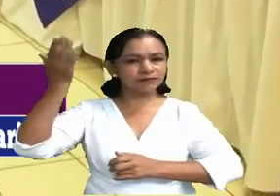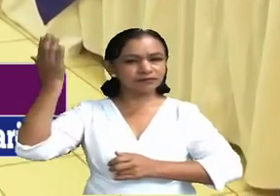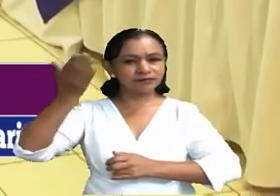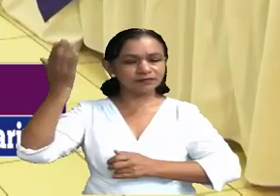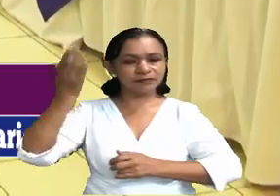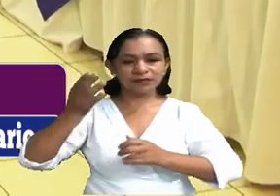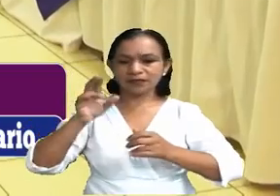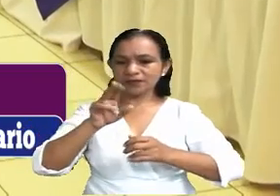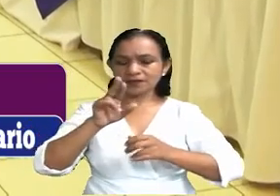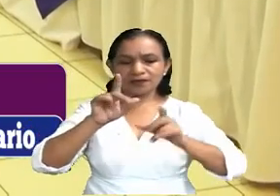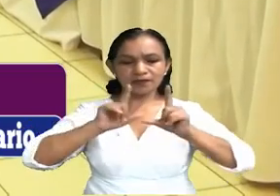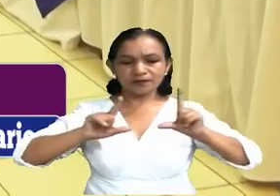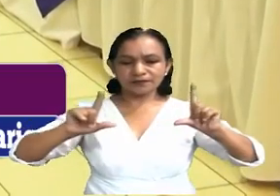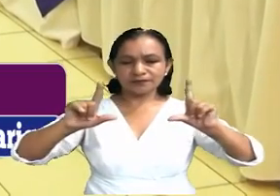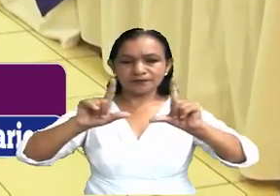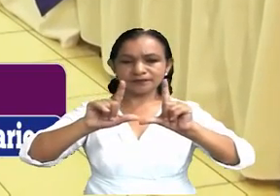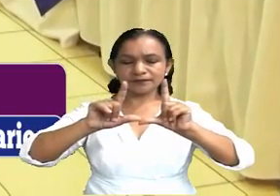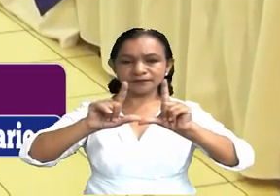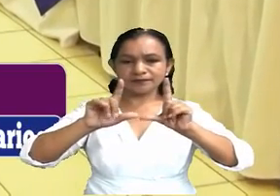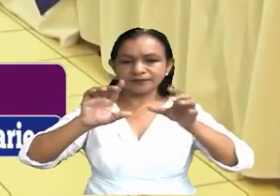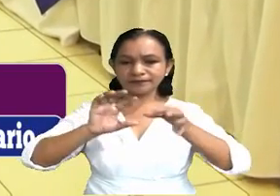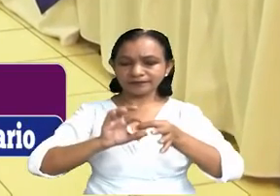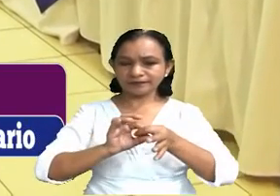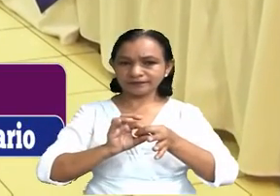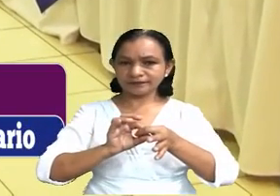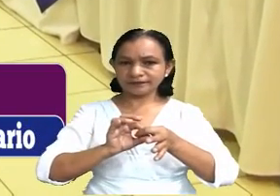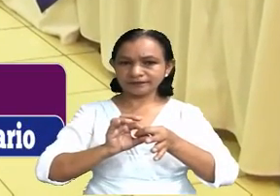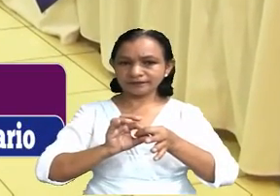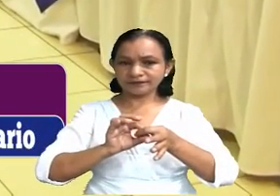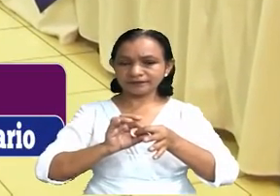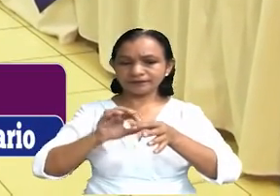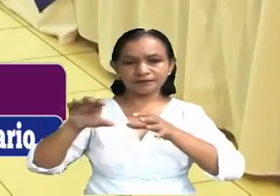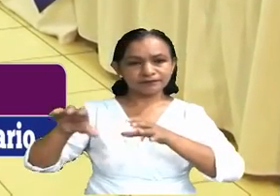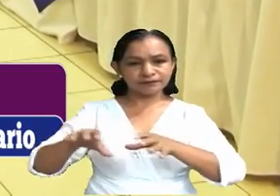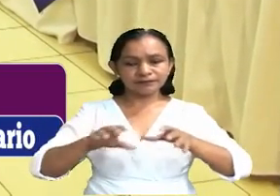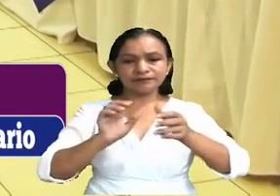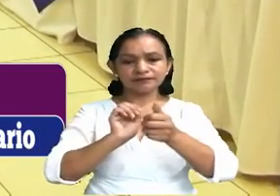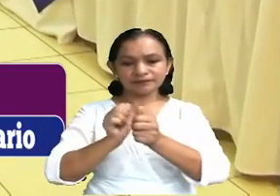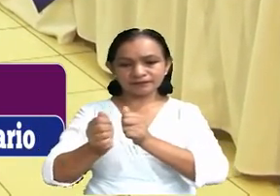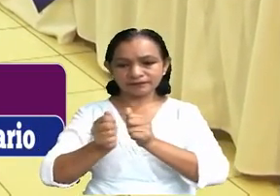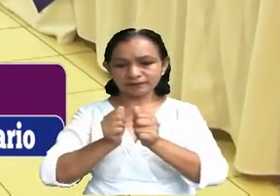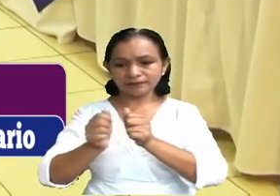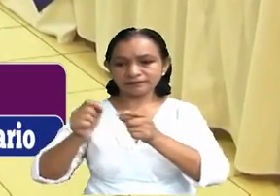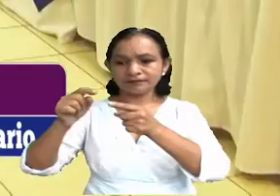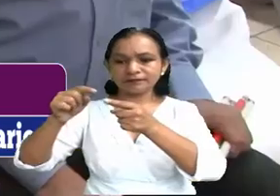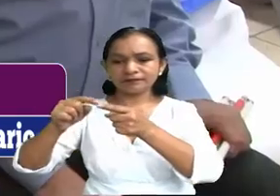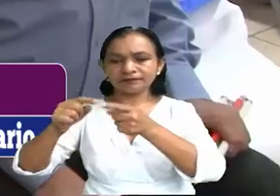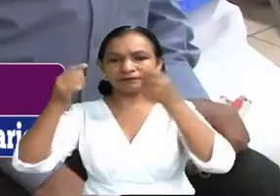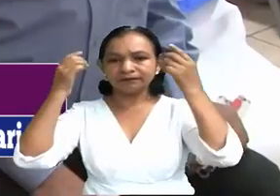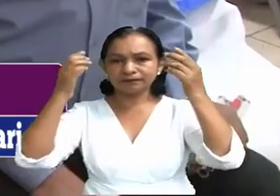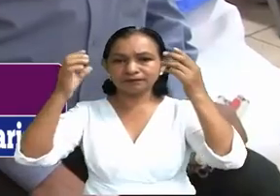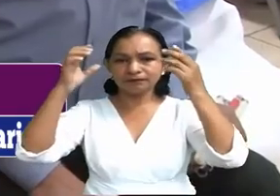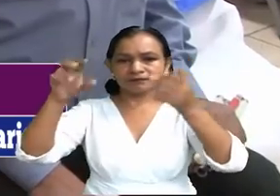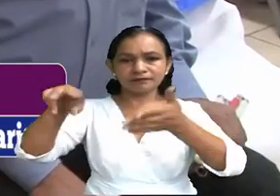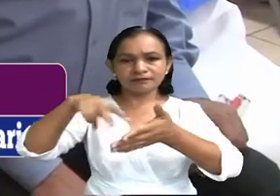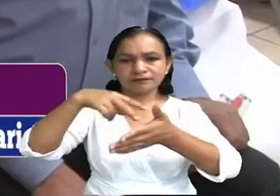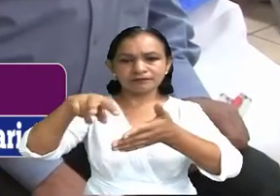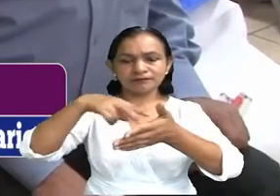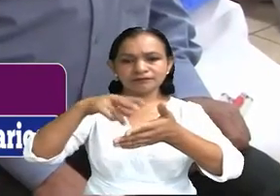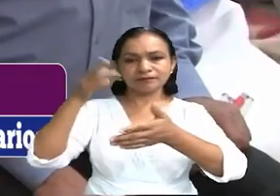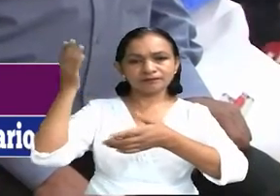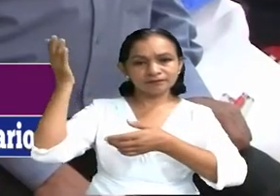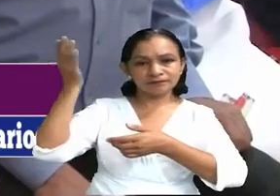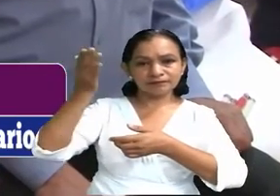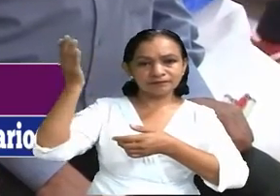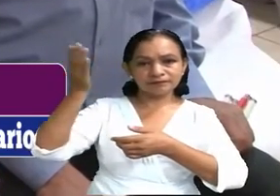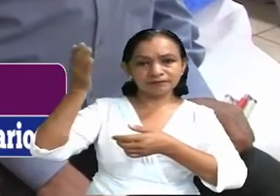mismo espacio, simultáneamente hubo jornada deportiva, hubo jornada cultural, hubo exposición